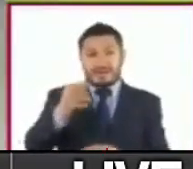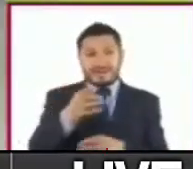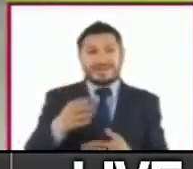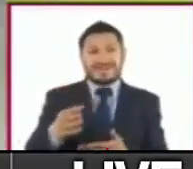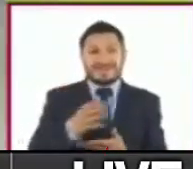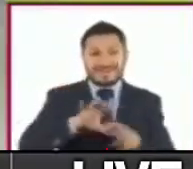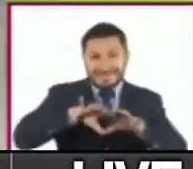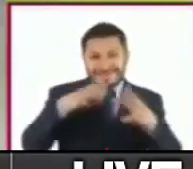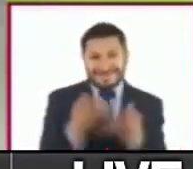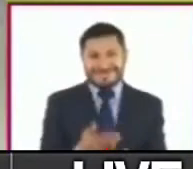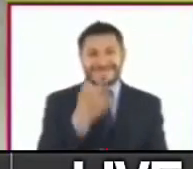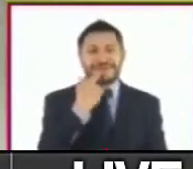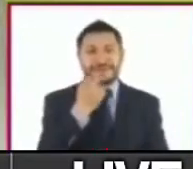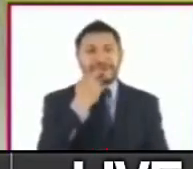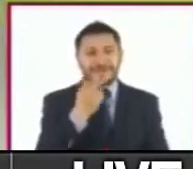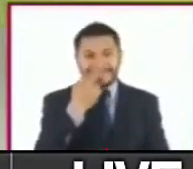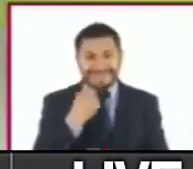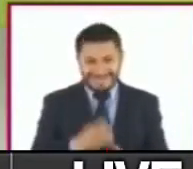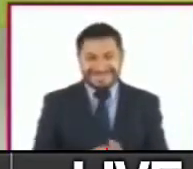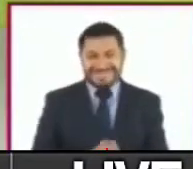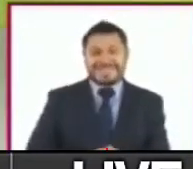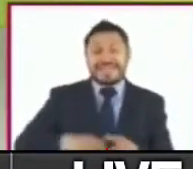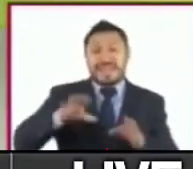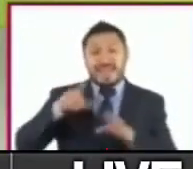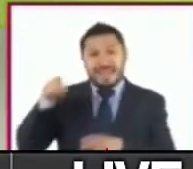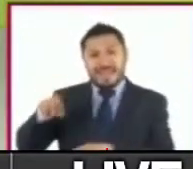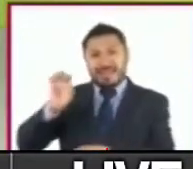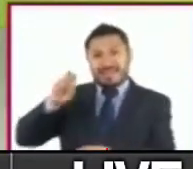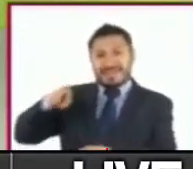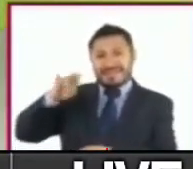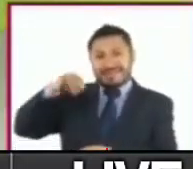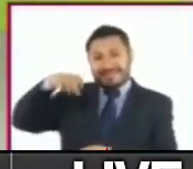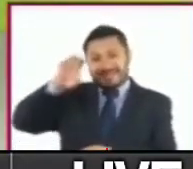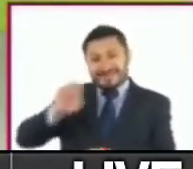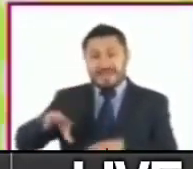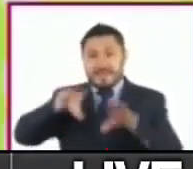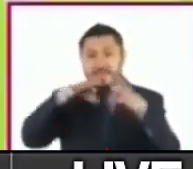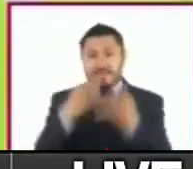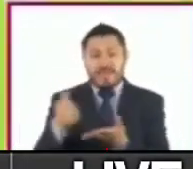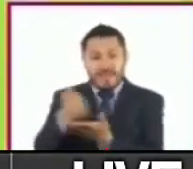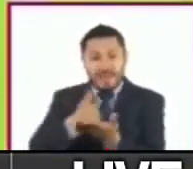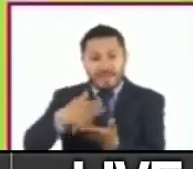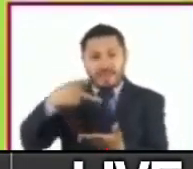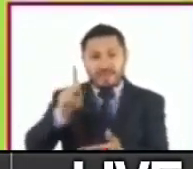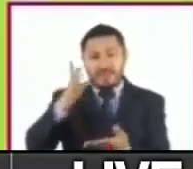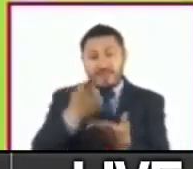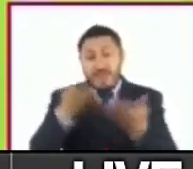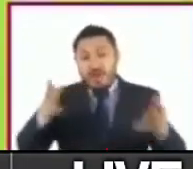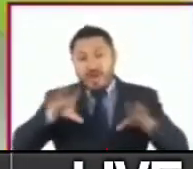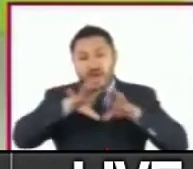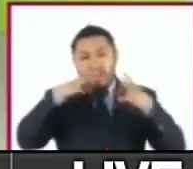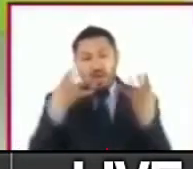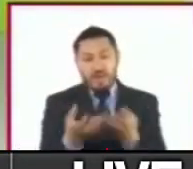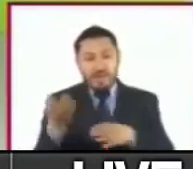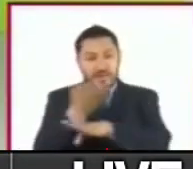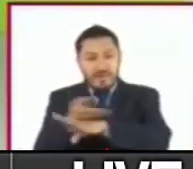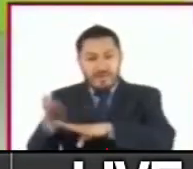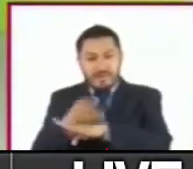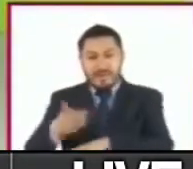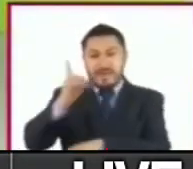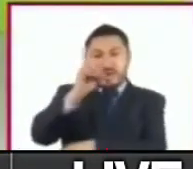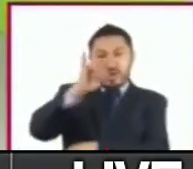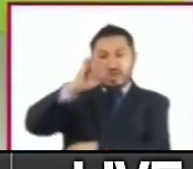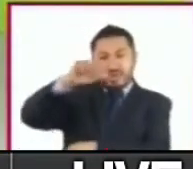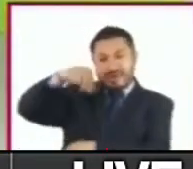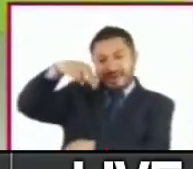las pelotas azules, pero esta vez vamos a incluir también la pelota blanca, que es la Diana. Quien tiene